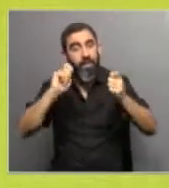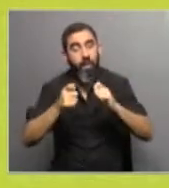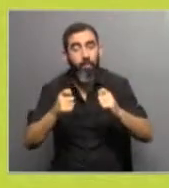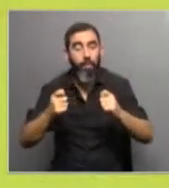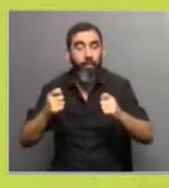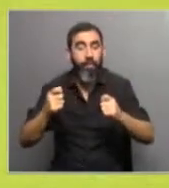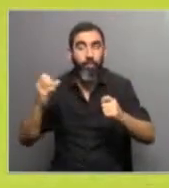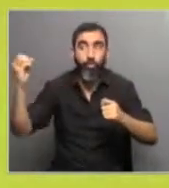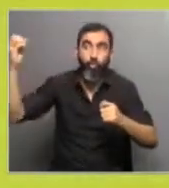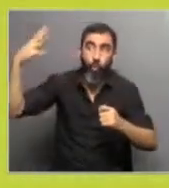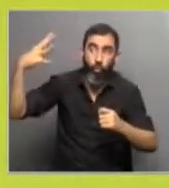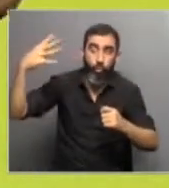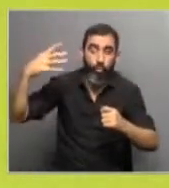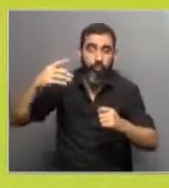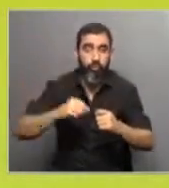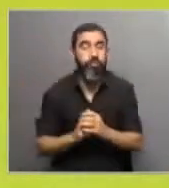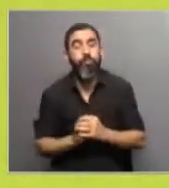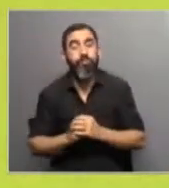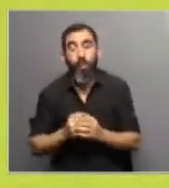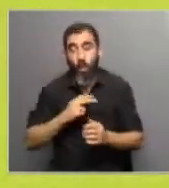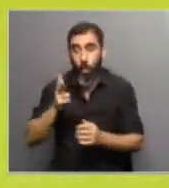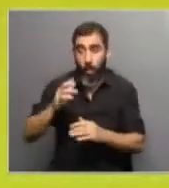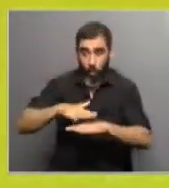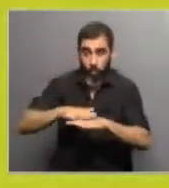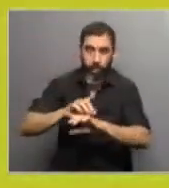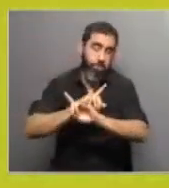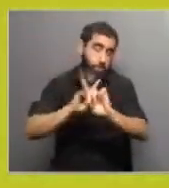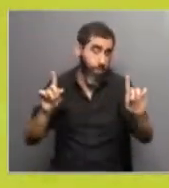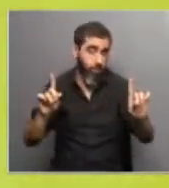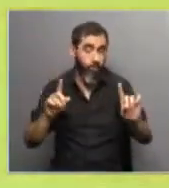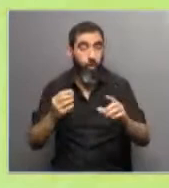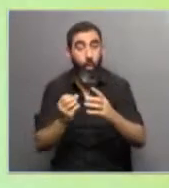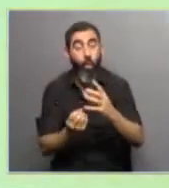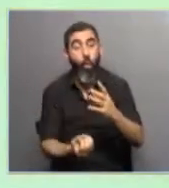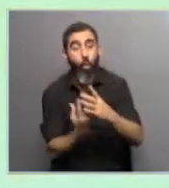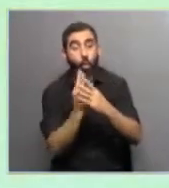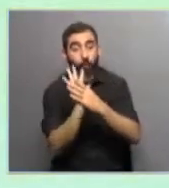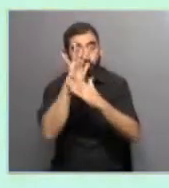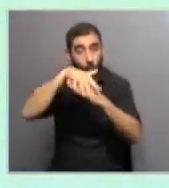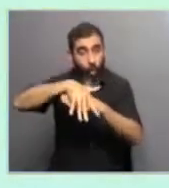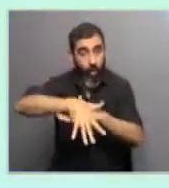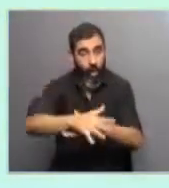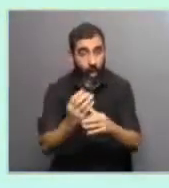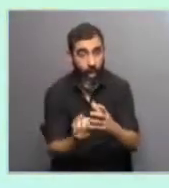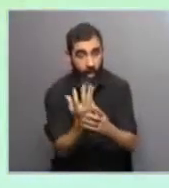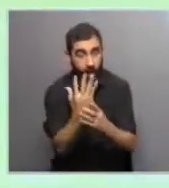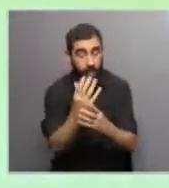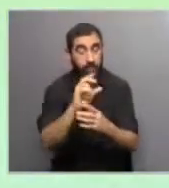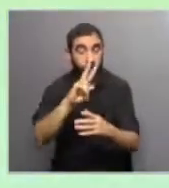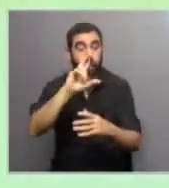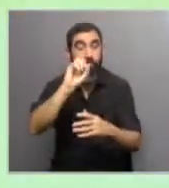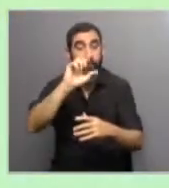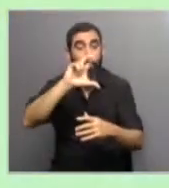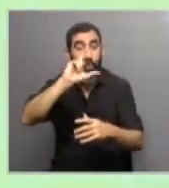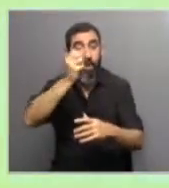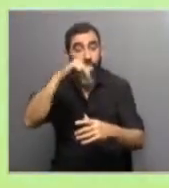insolación, o sea, en la radiación solar, que lo humano no tiene nada que ver, volcanes, emisión de los volcanes, que cuando hay una erupción muy grande